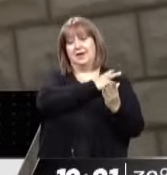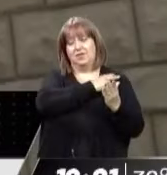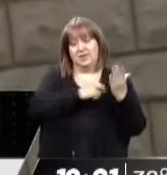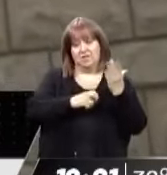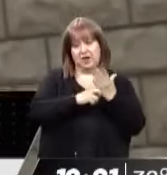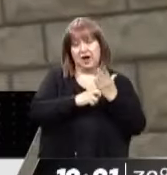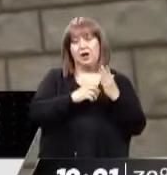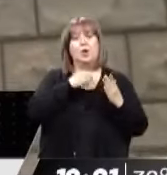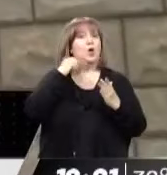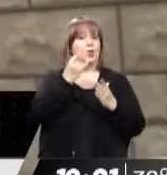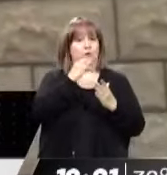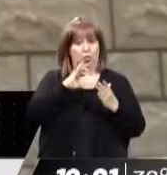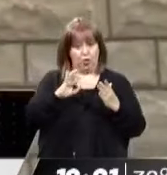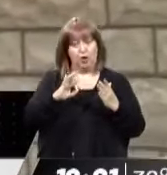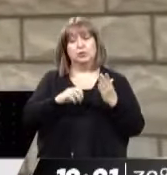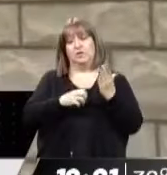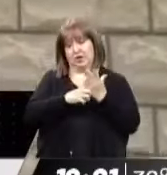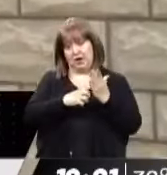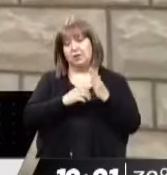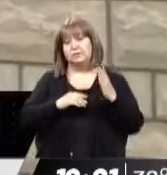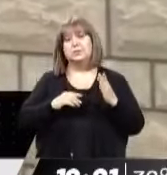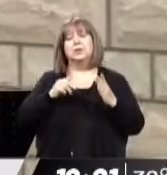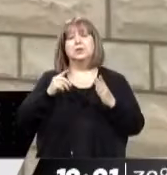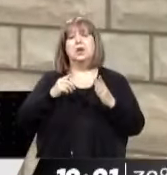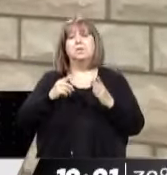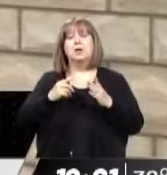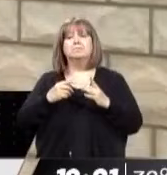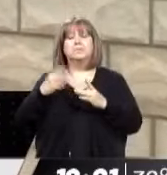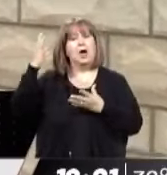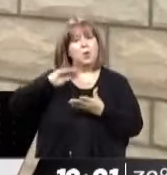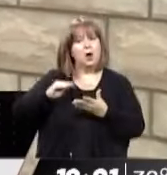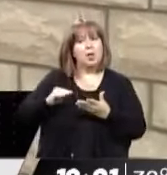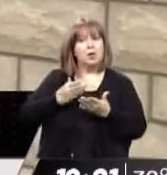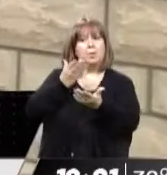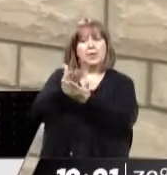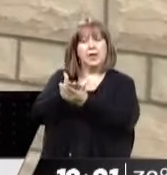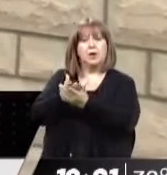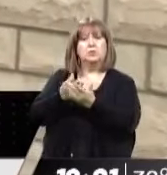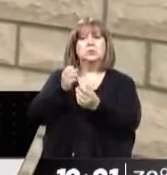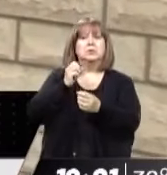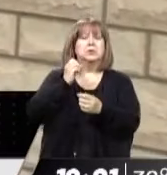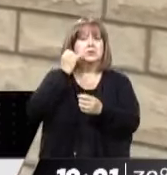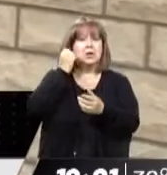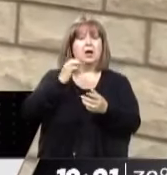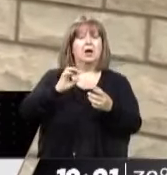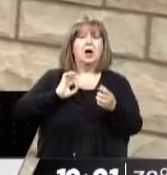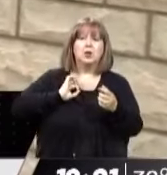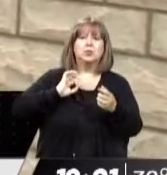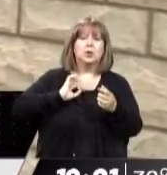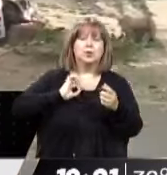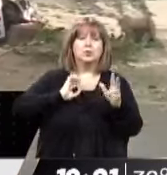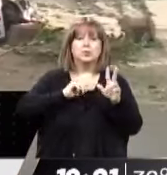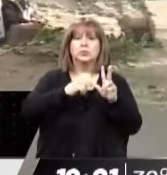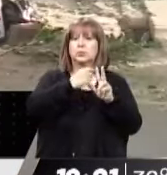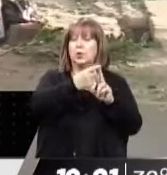homicidios, Fernando Gusso, como también los querellantes argumentaron y pidieron penas refiriéndose de que